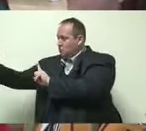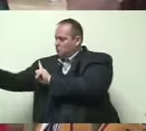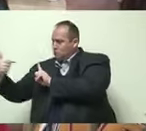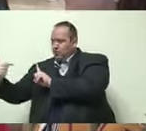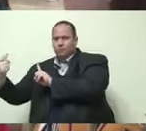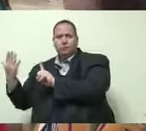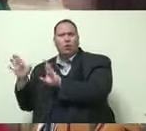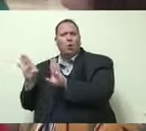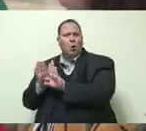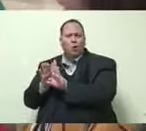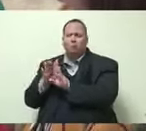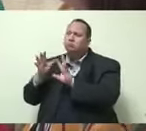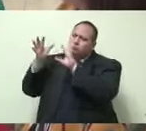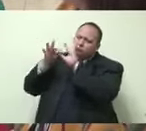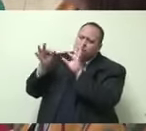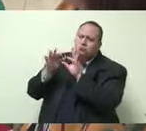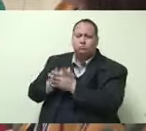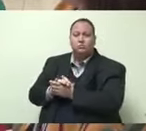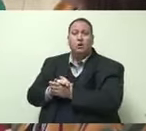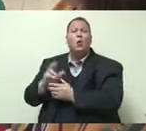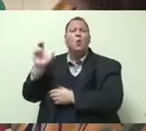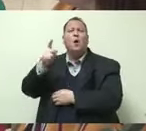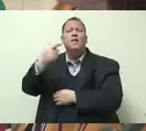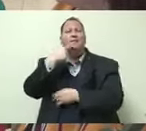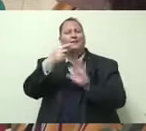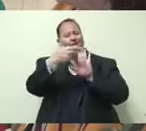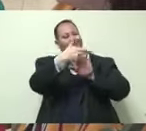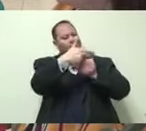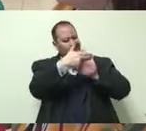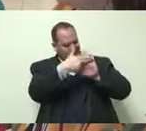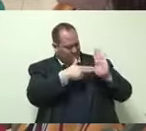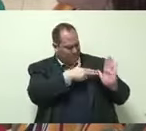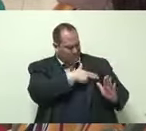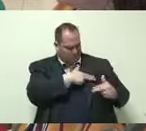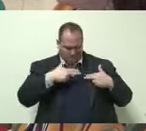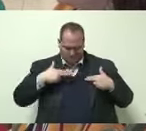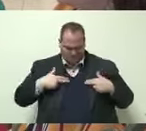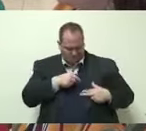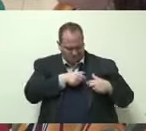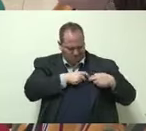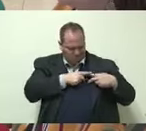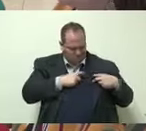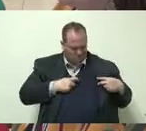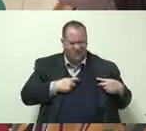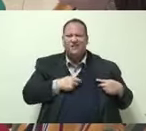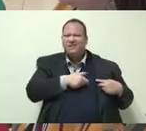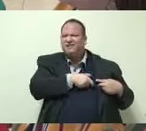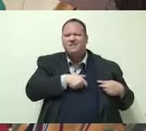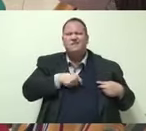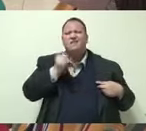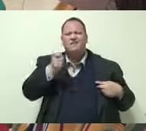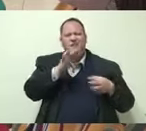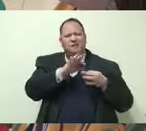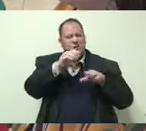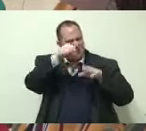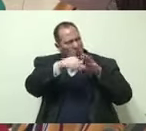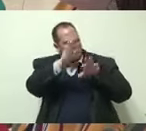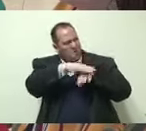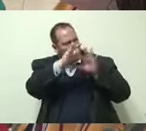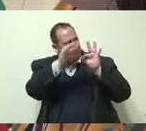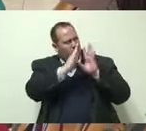atrás, y que cuando habla de siglas, ¿a qué se refiere? Si nos puede detallar un poco más, por